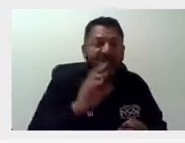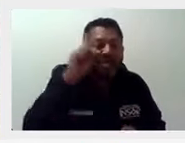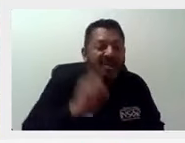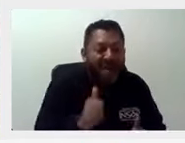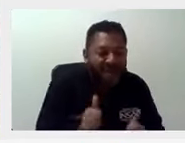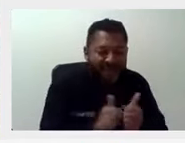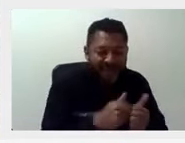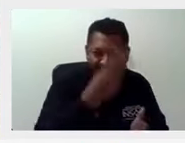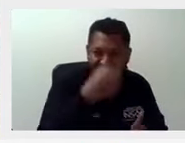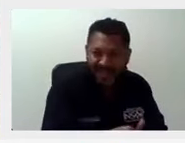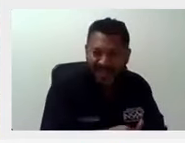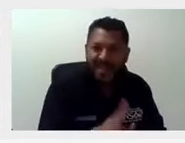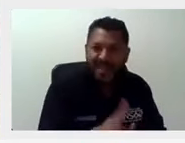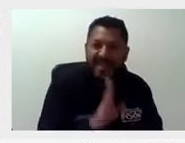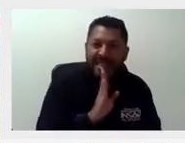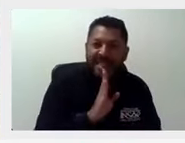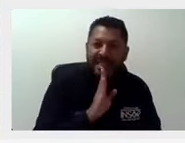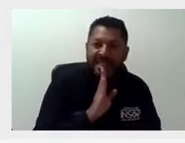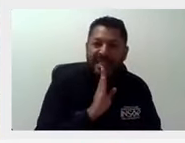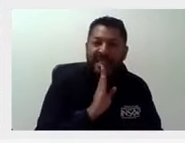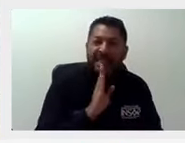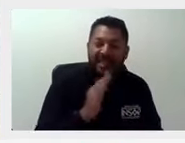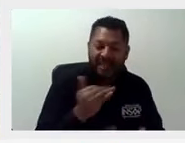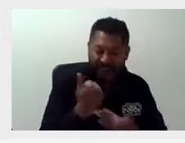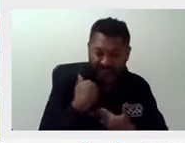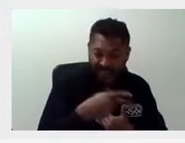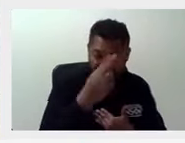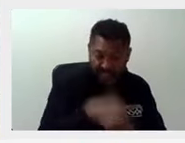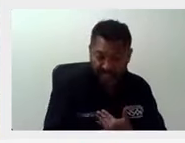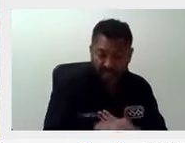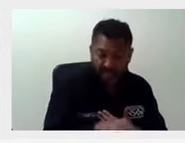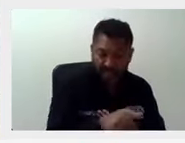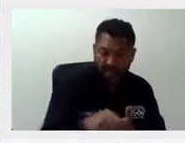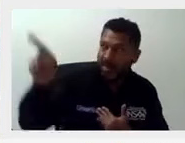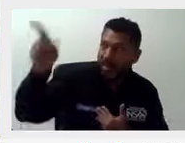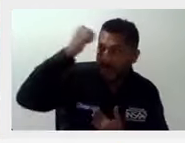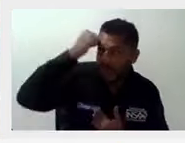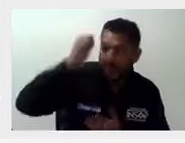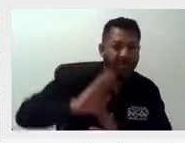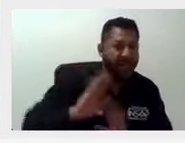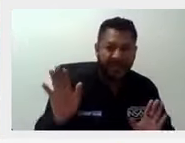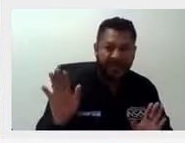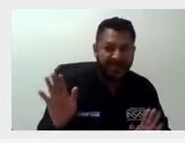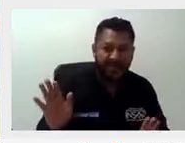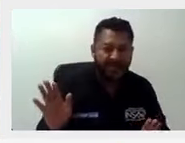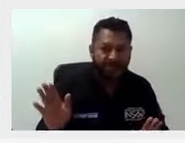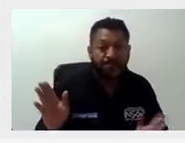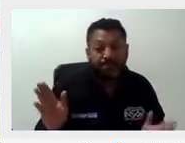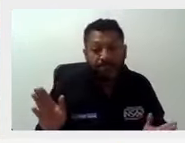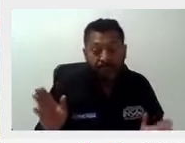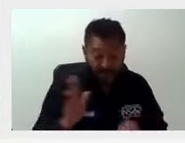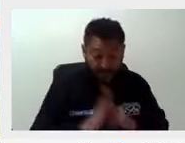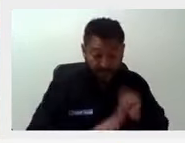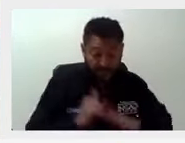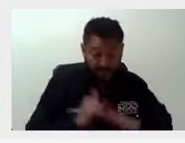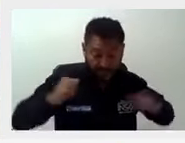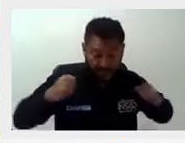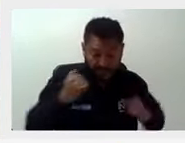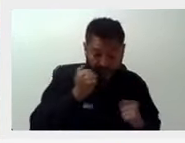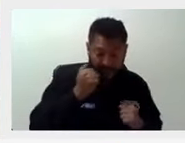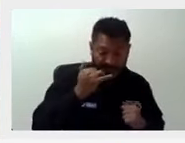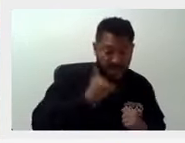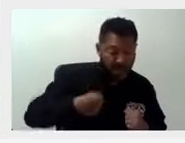que tiene que trabajar con el chico. Entonces, como no sé, mejor no cometo errores. Entonces, hasta ahí quedo. Yo